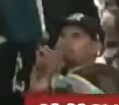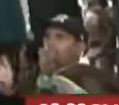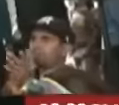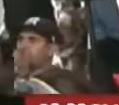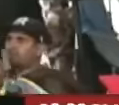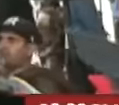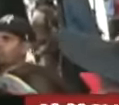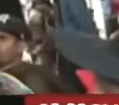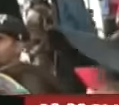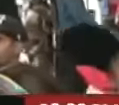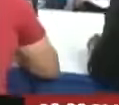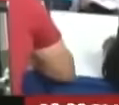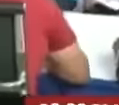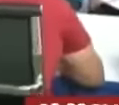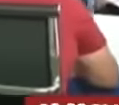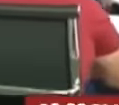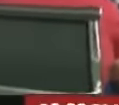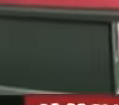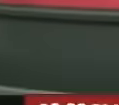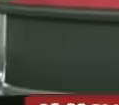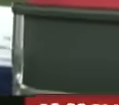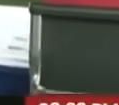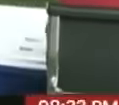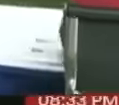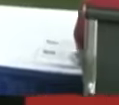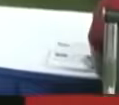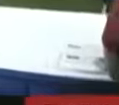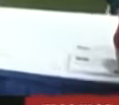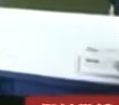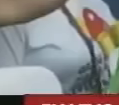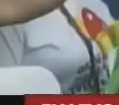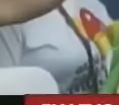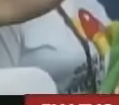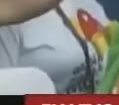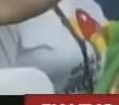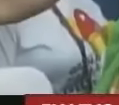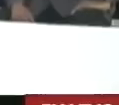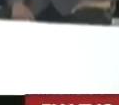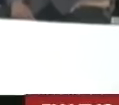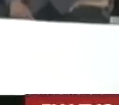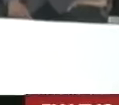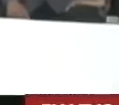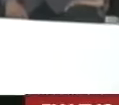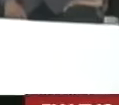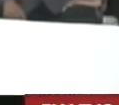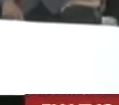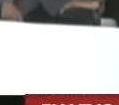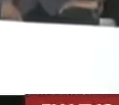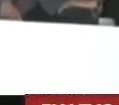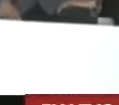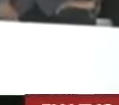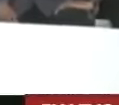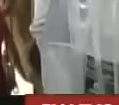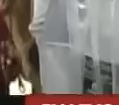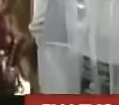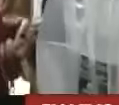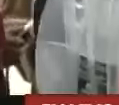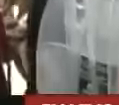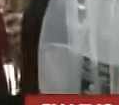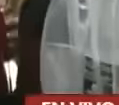una jornada de trabajo dedicada al balance de la gran misión Igualdad y Justicia Social Hugo Chávez. Aquí